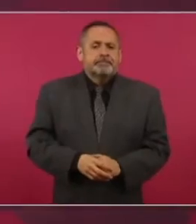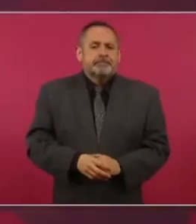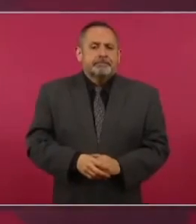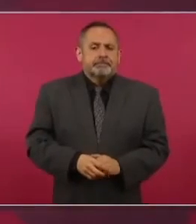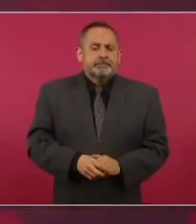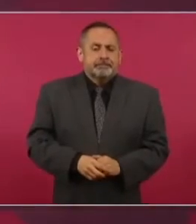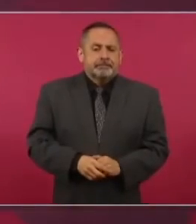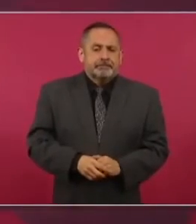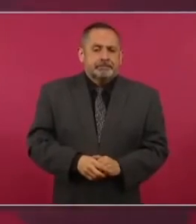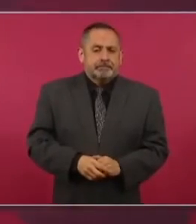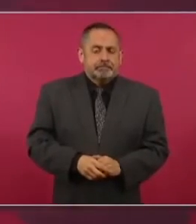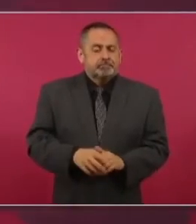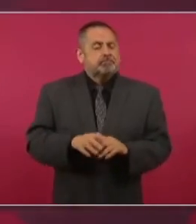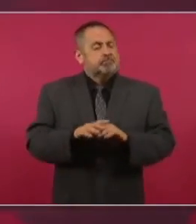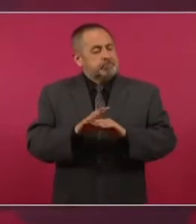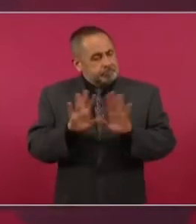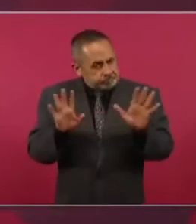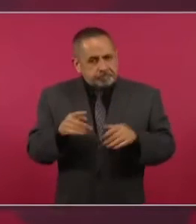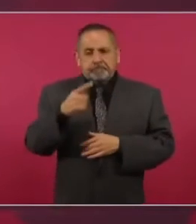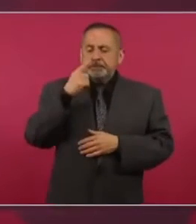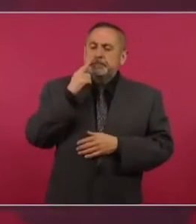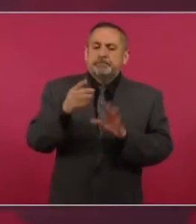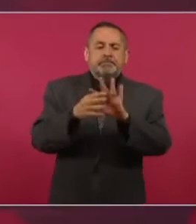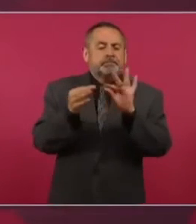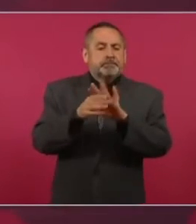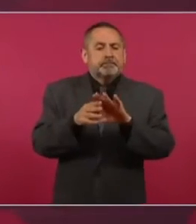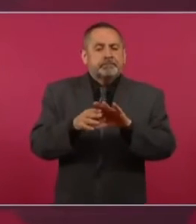de todo, yo lo que